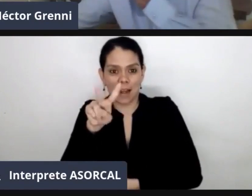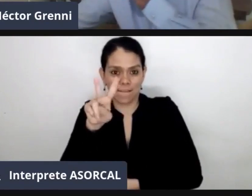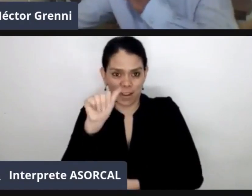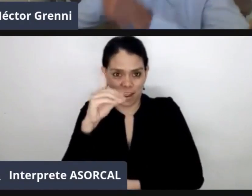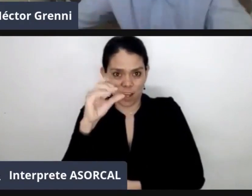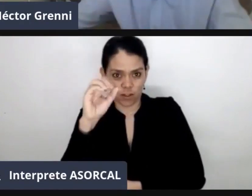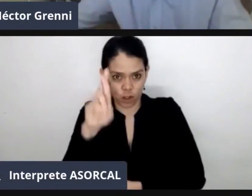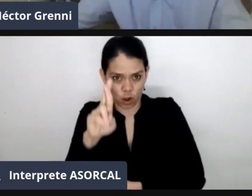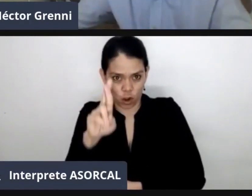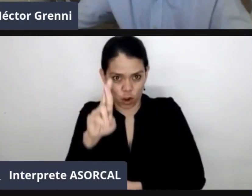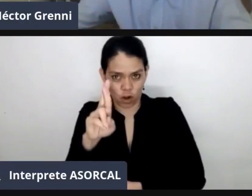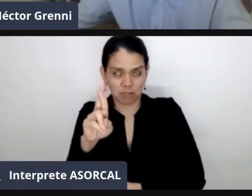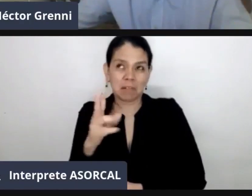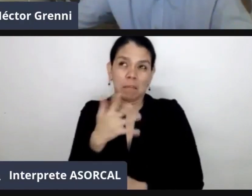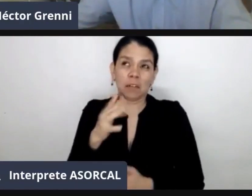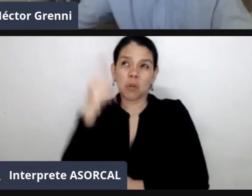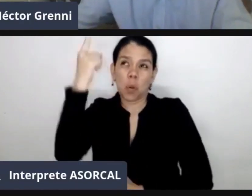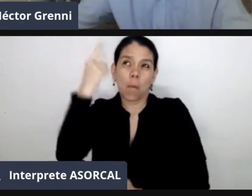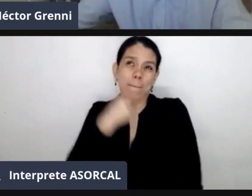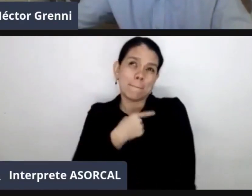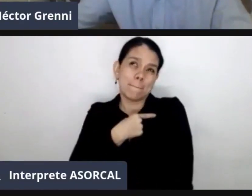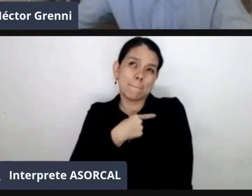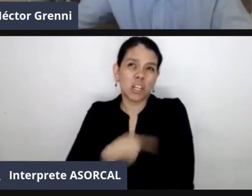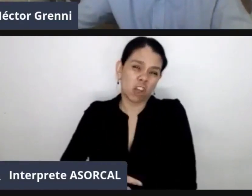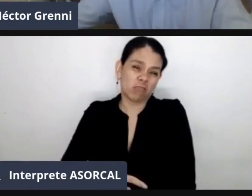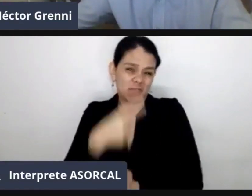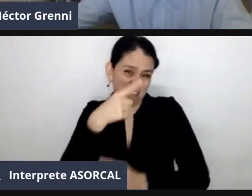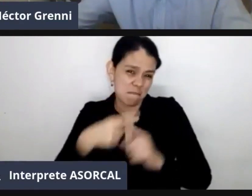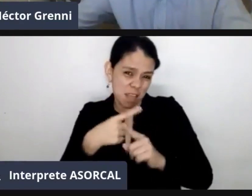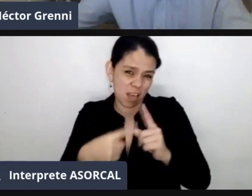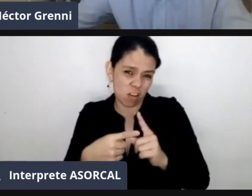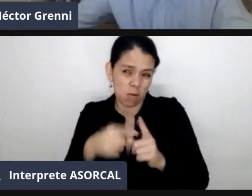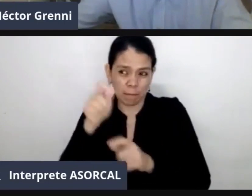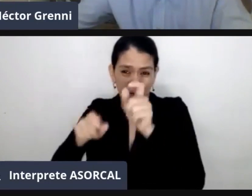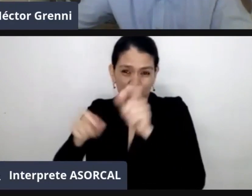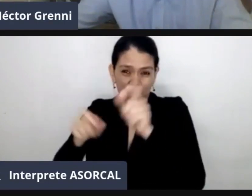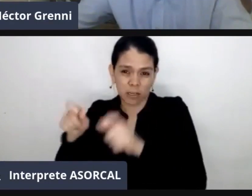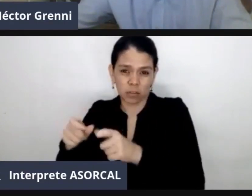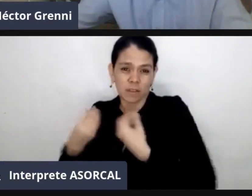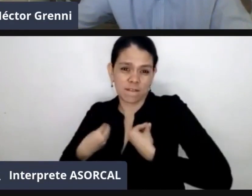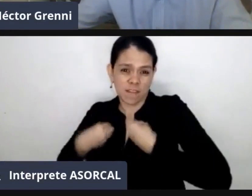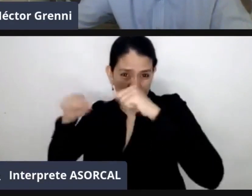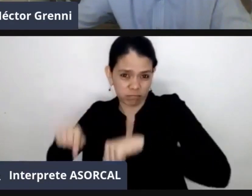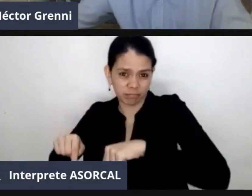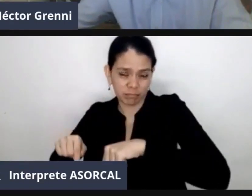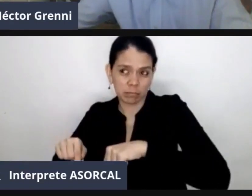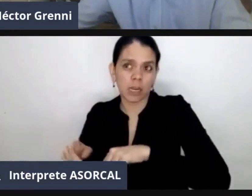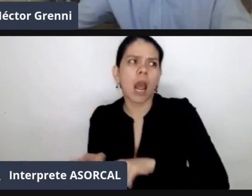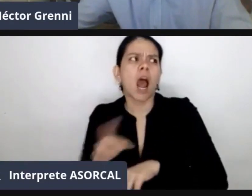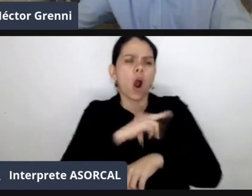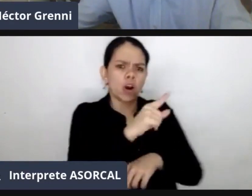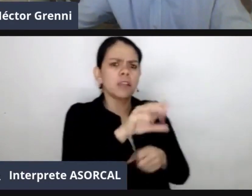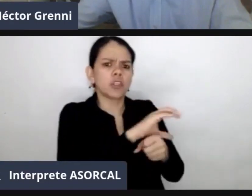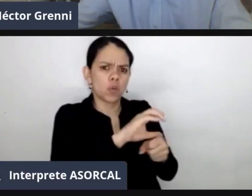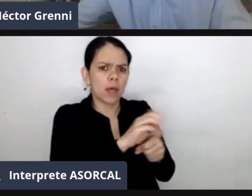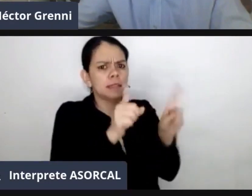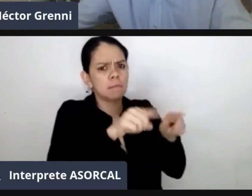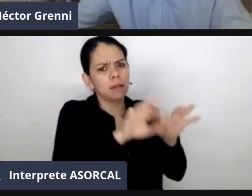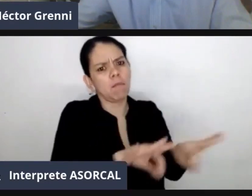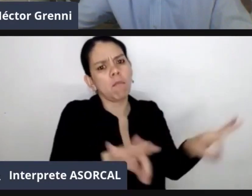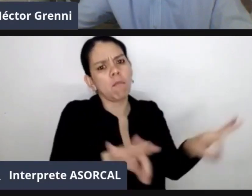Gran San Salvador, hay otras 2 o 3 ciudades de una cierta relevancia en el país.